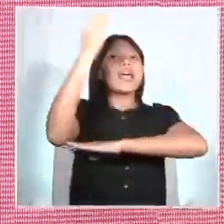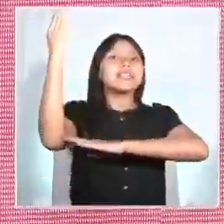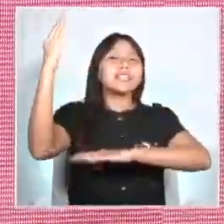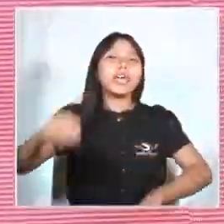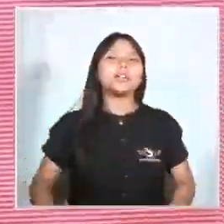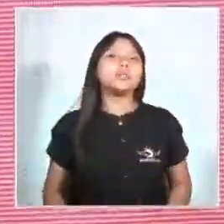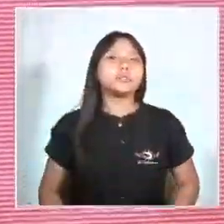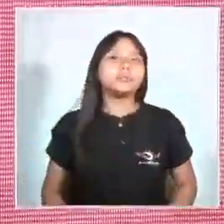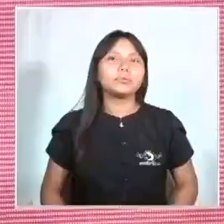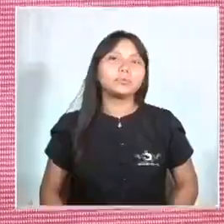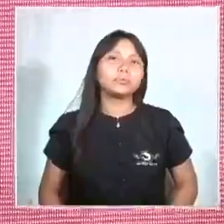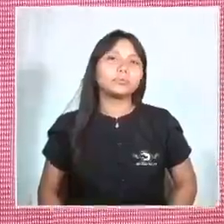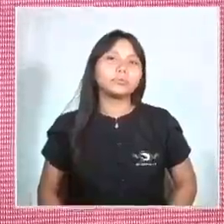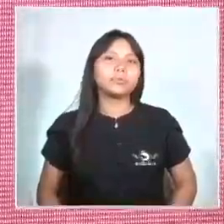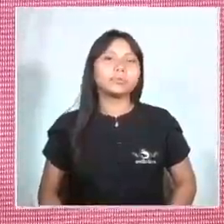tarde.